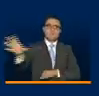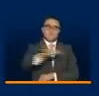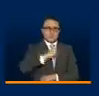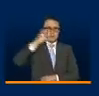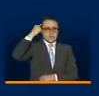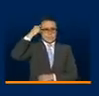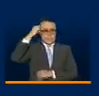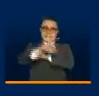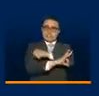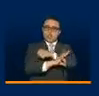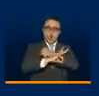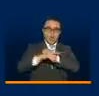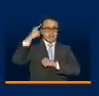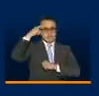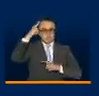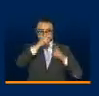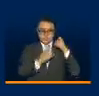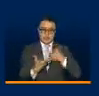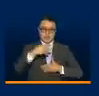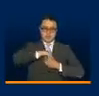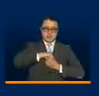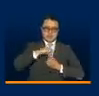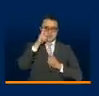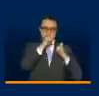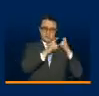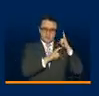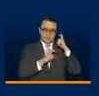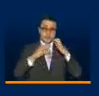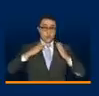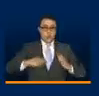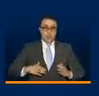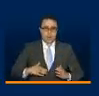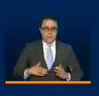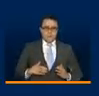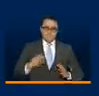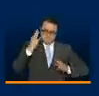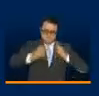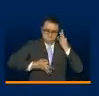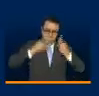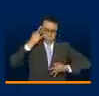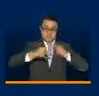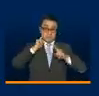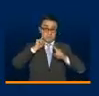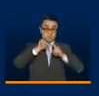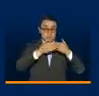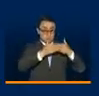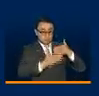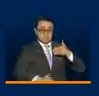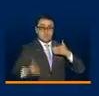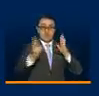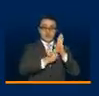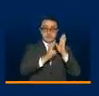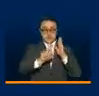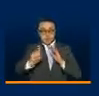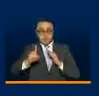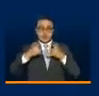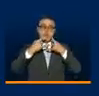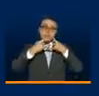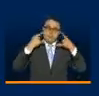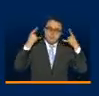mental, psicológicamente, espiritualmente, físicamente, para que todo este año 2021 estemos con el tapabocas,